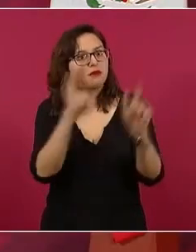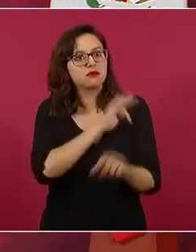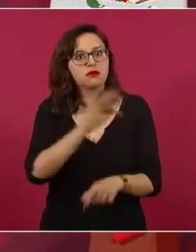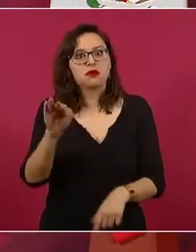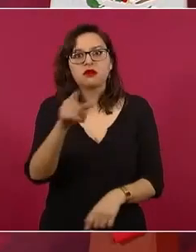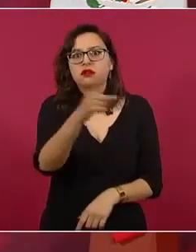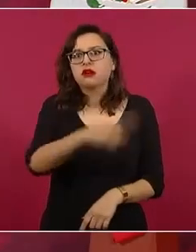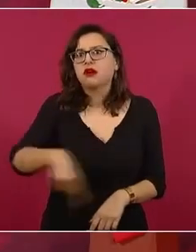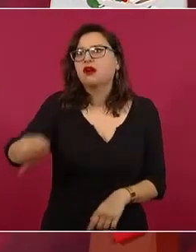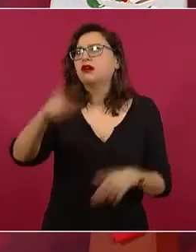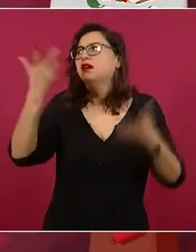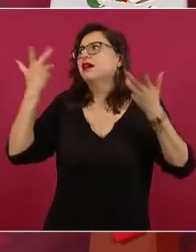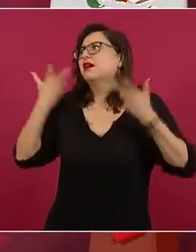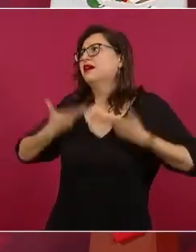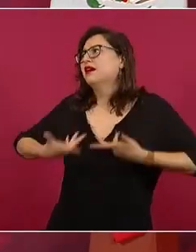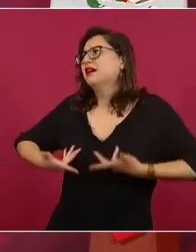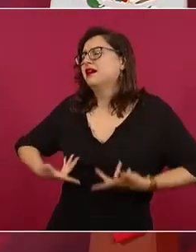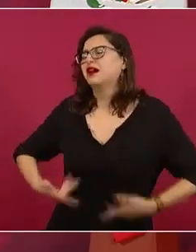porque es un proceso,